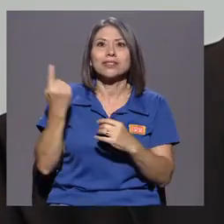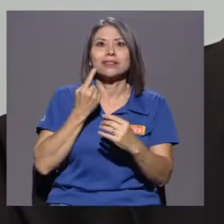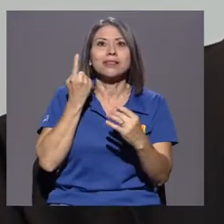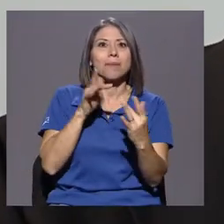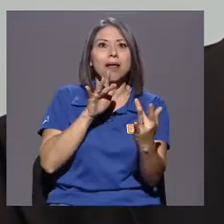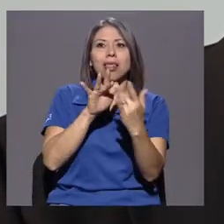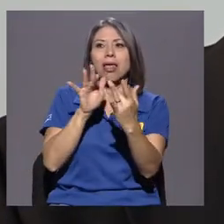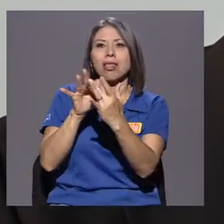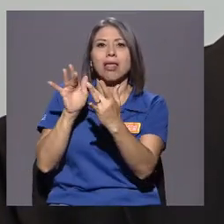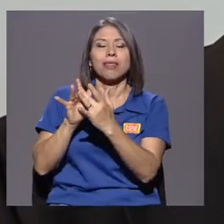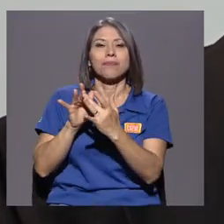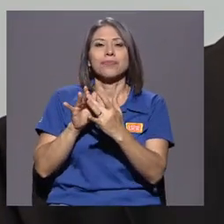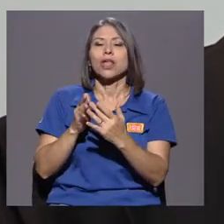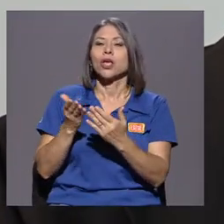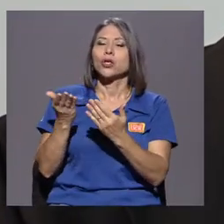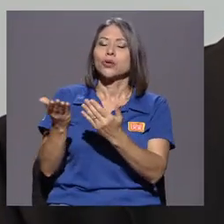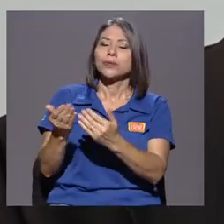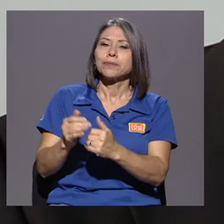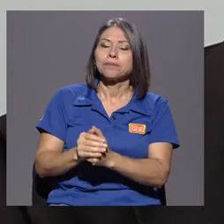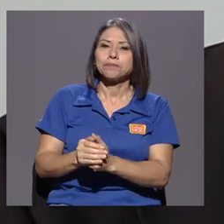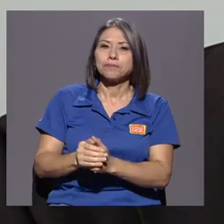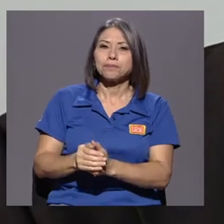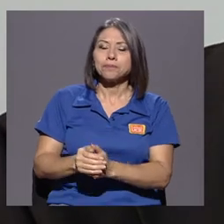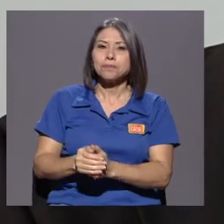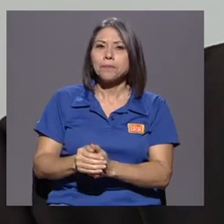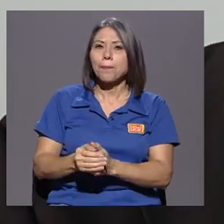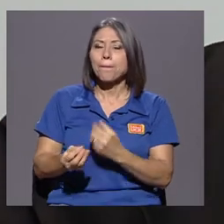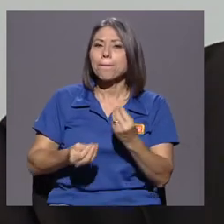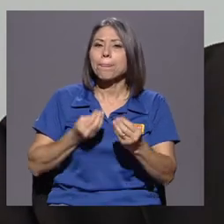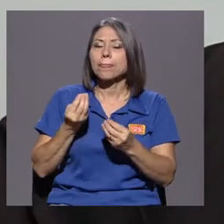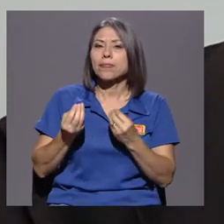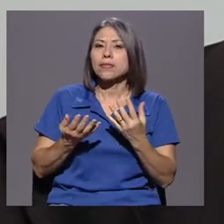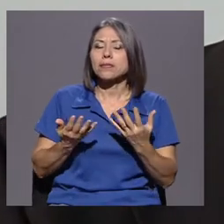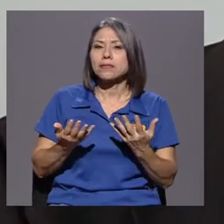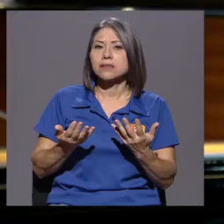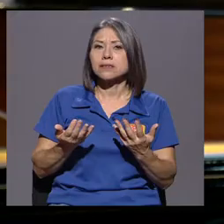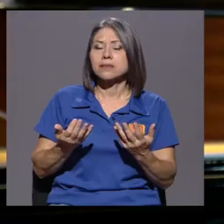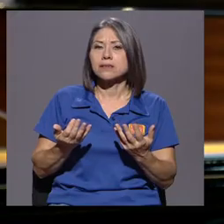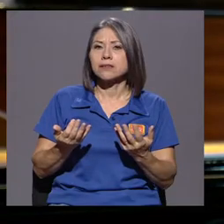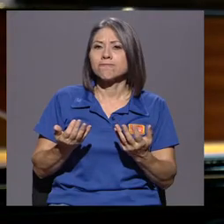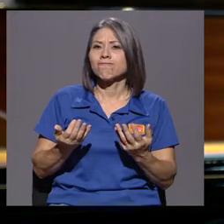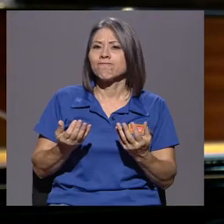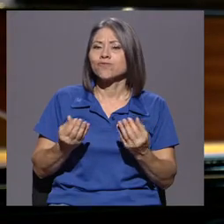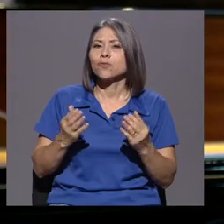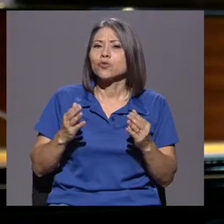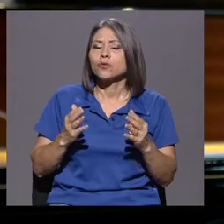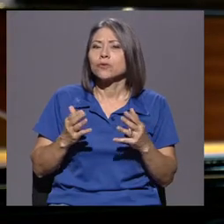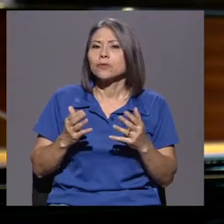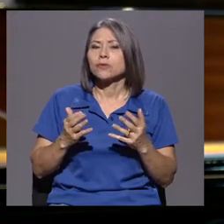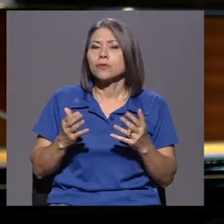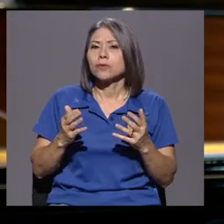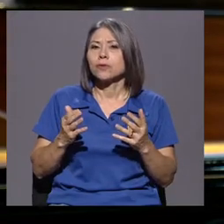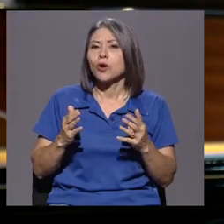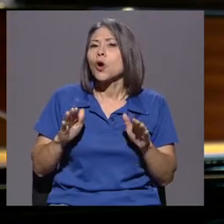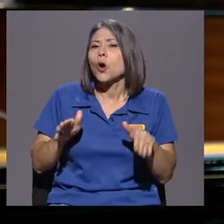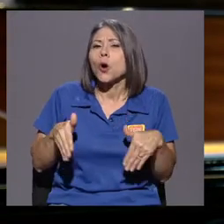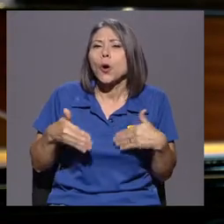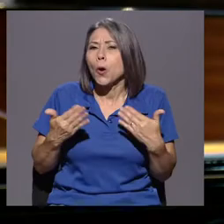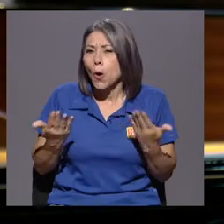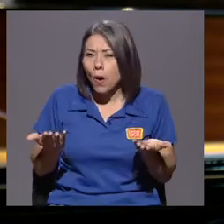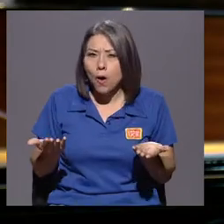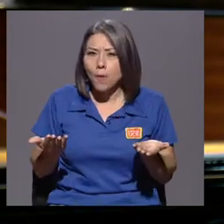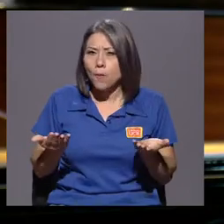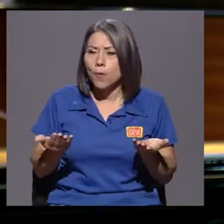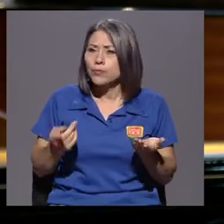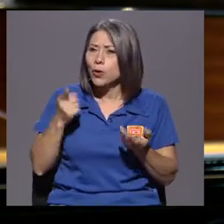como es el hecho de llegar y ser nombrado embajador